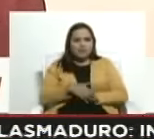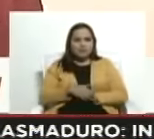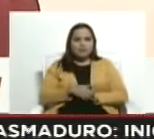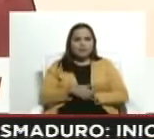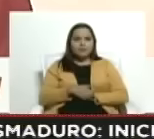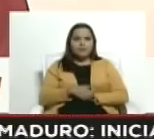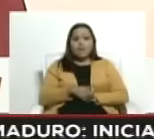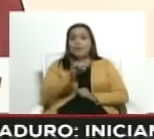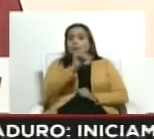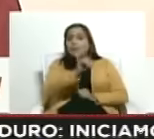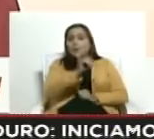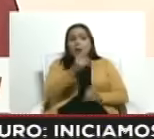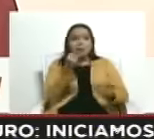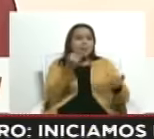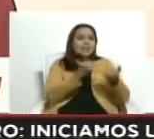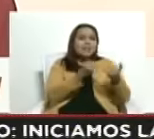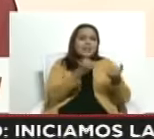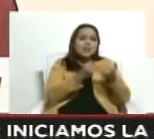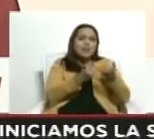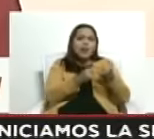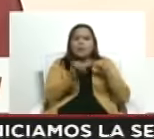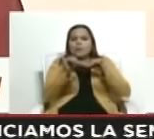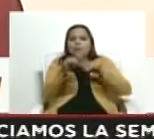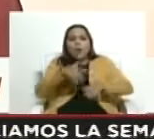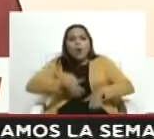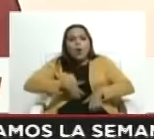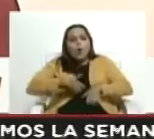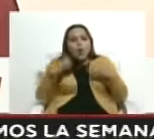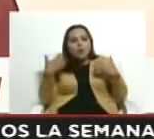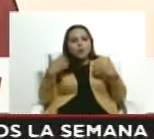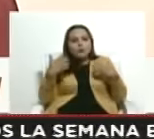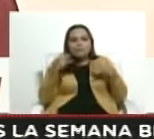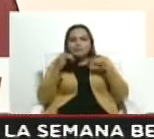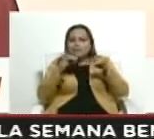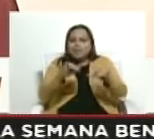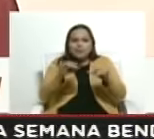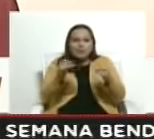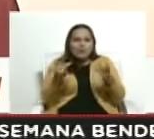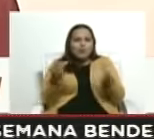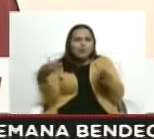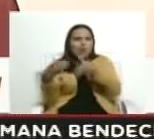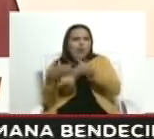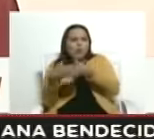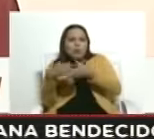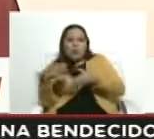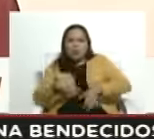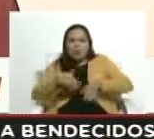Los mismos apellidos, el mismo odio, el mismo fascismo.